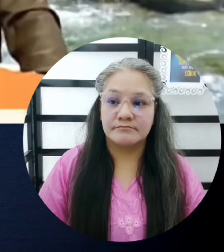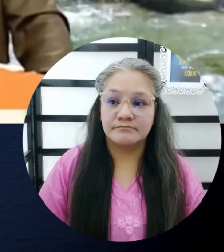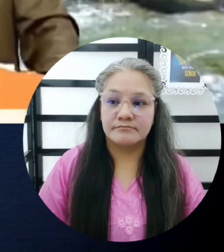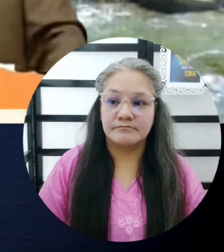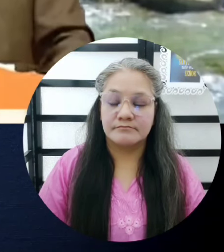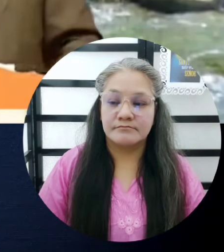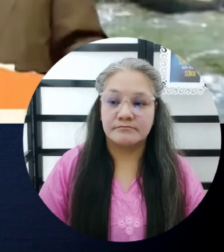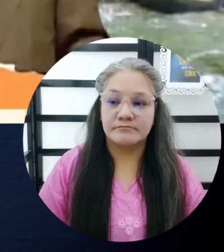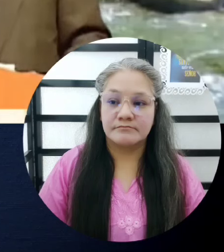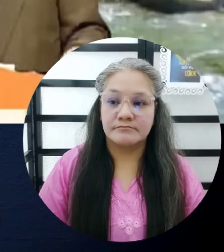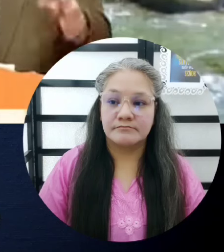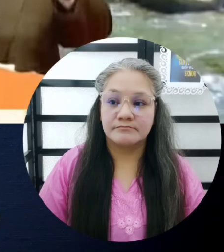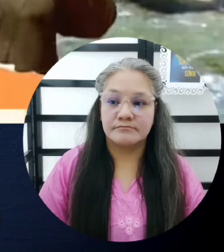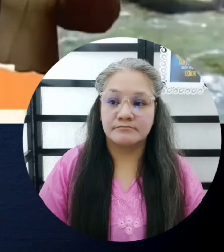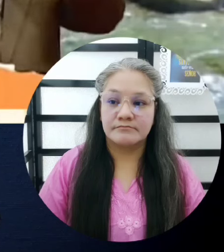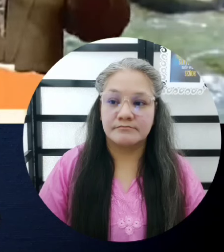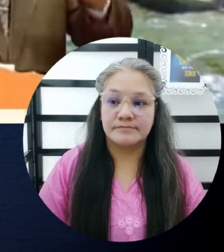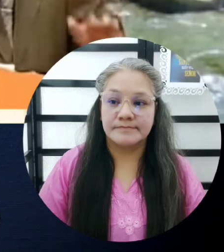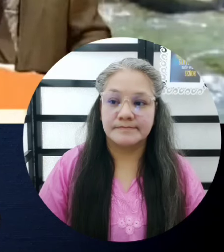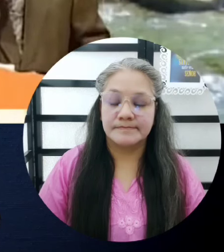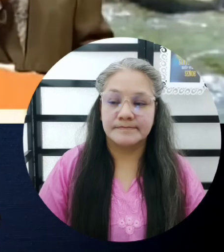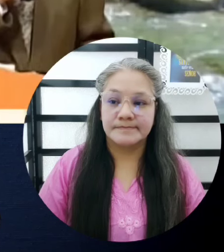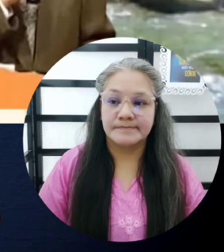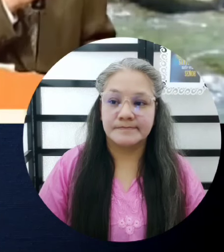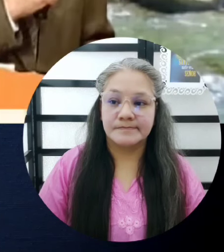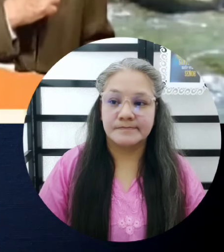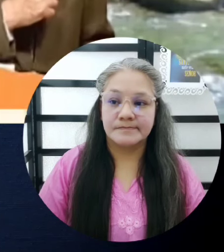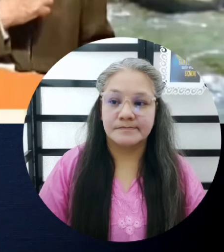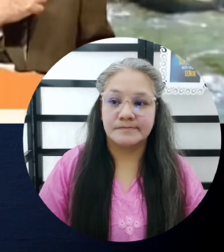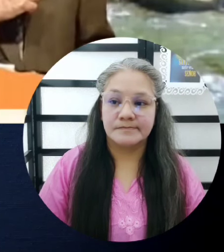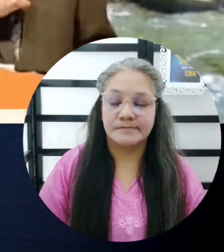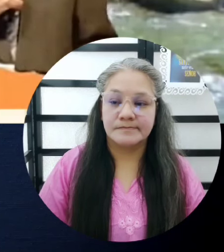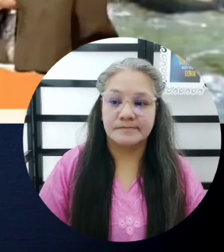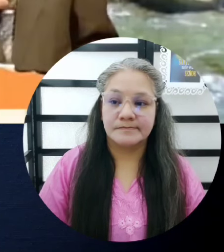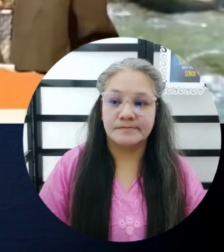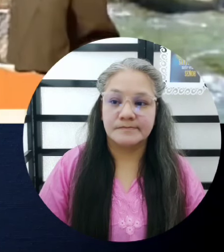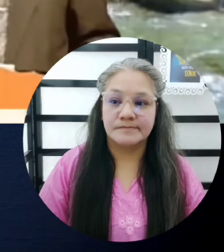Pobre, una chica más del montón de chicas,